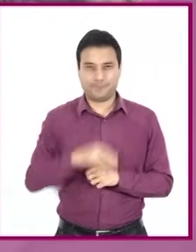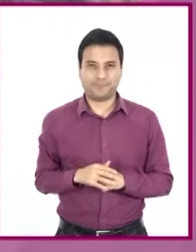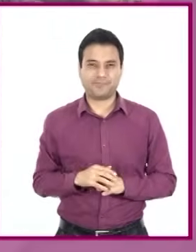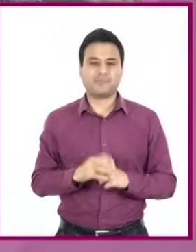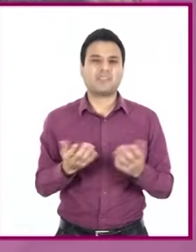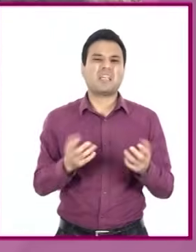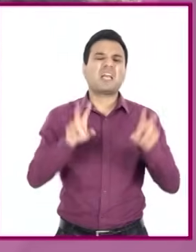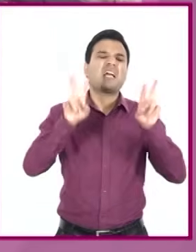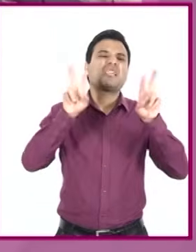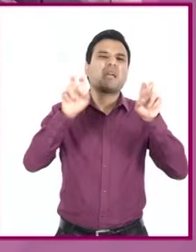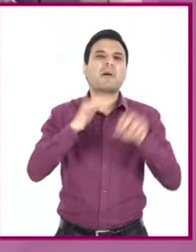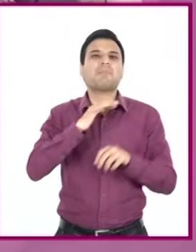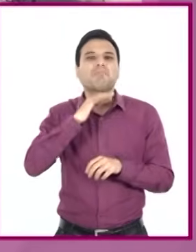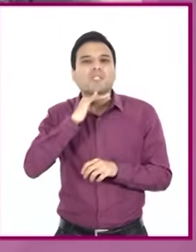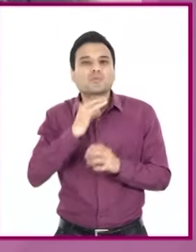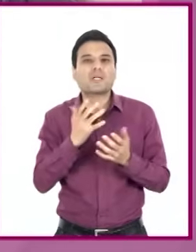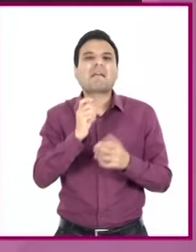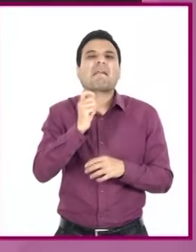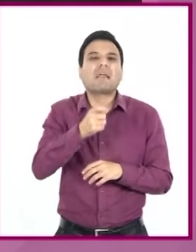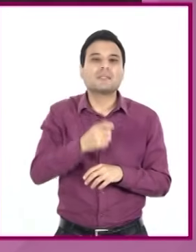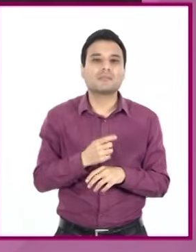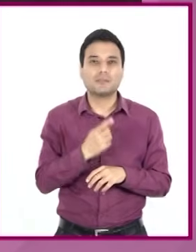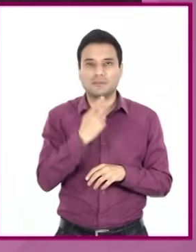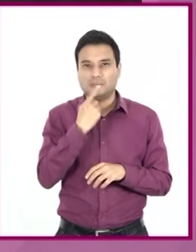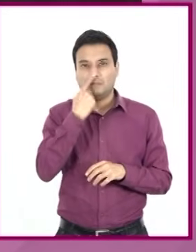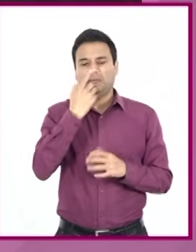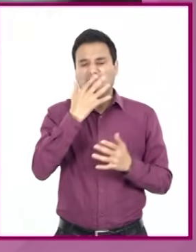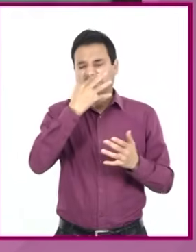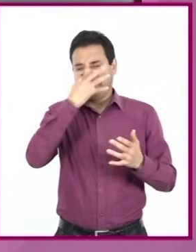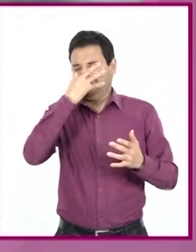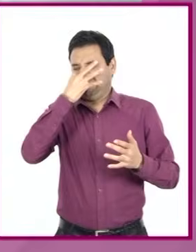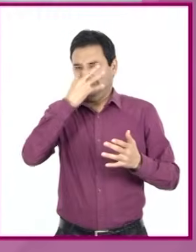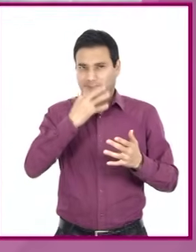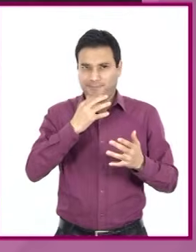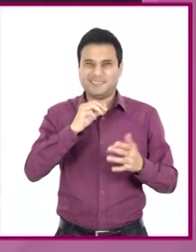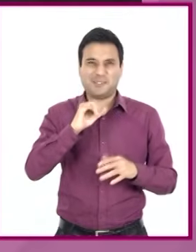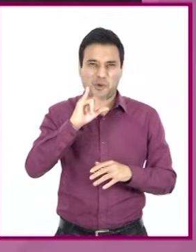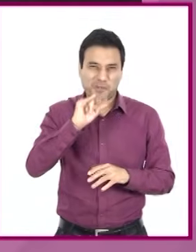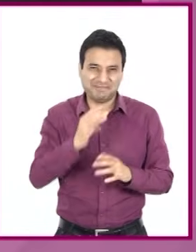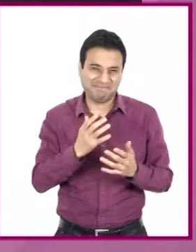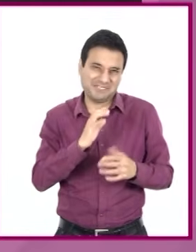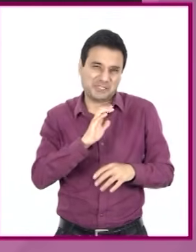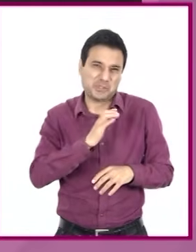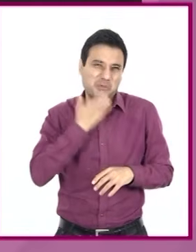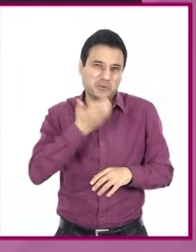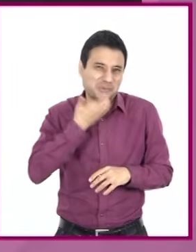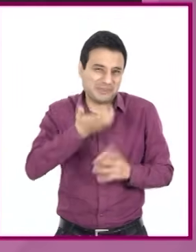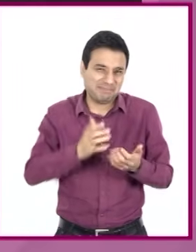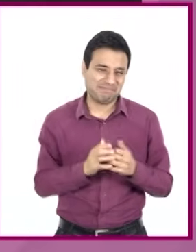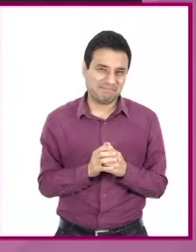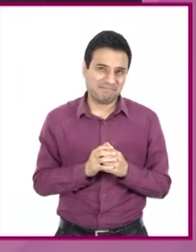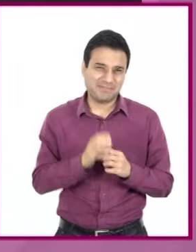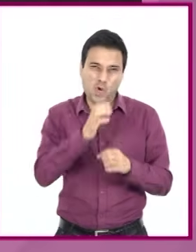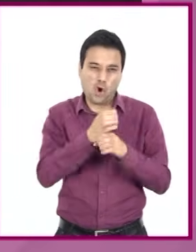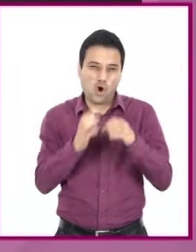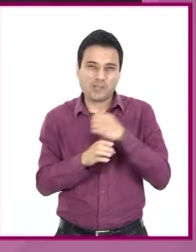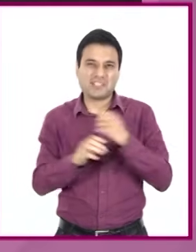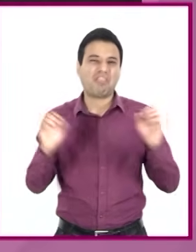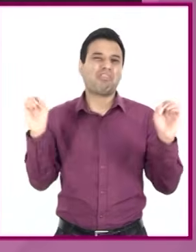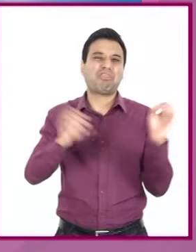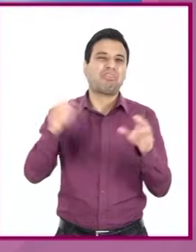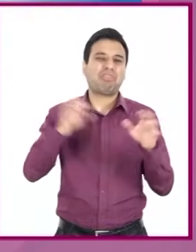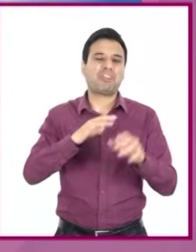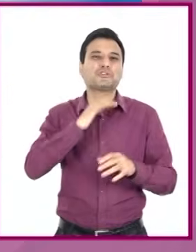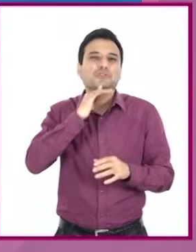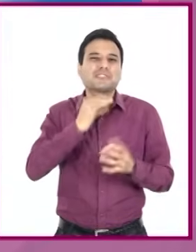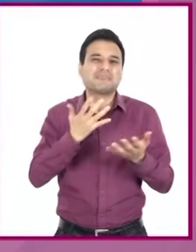es una serie de olores y texturas indeseables que surgen de cualquier residuo que se considera inservible o que se tiene